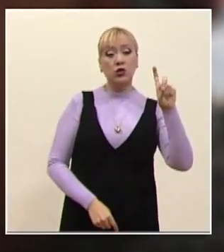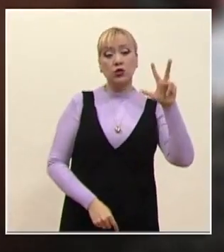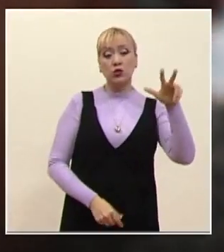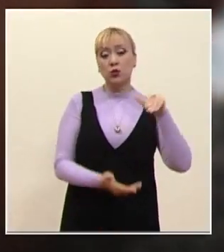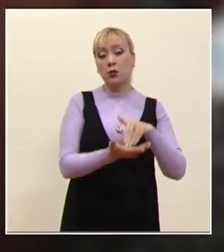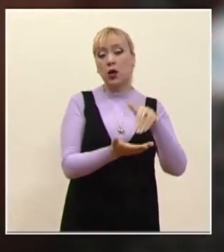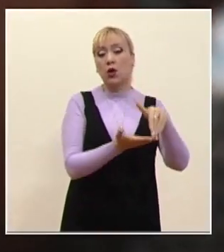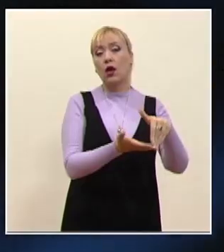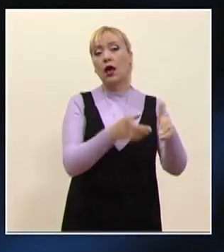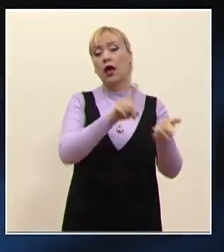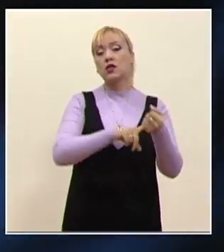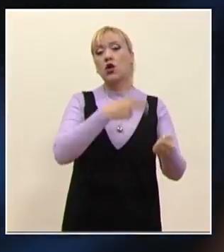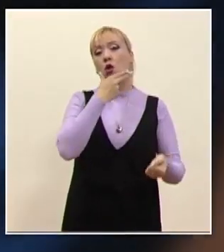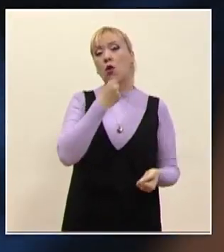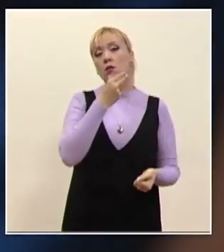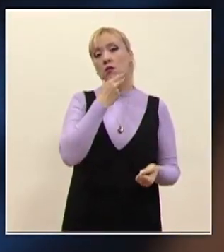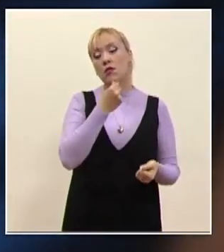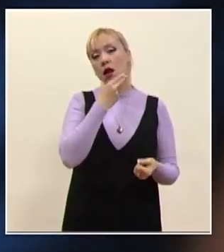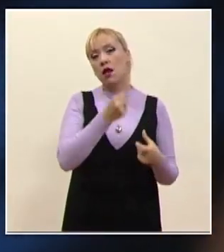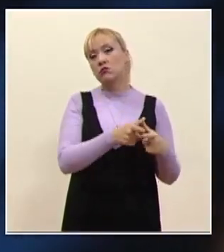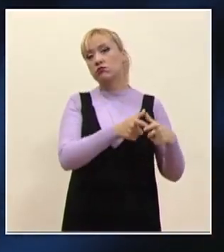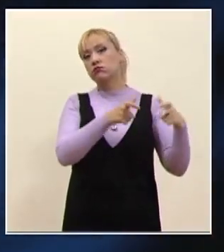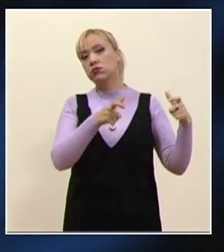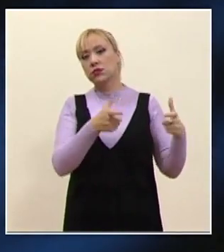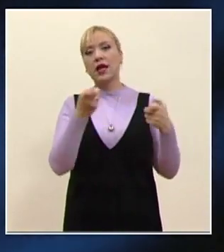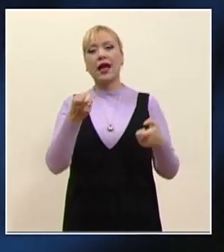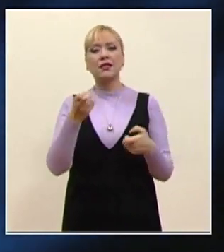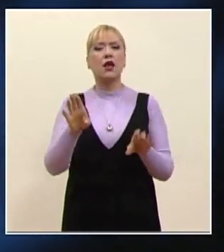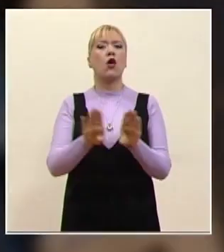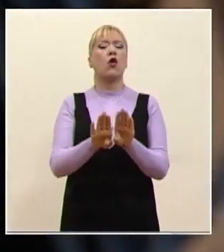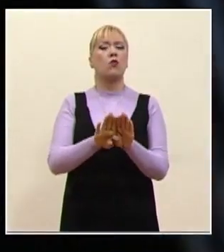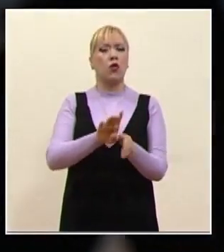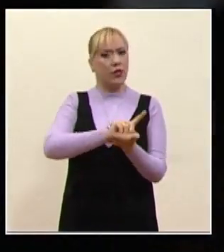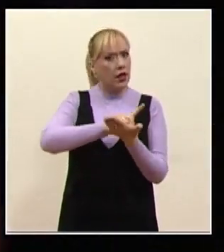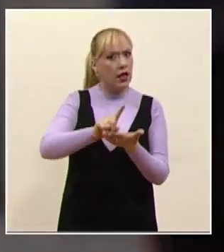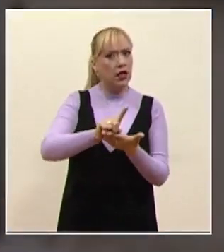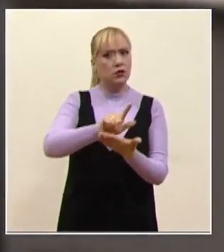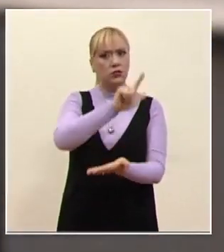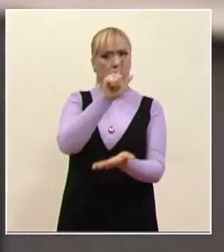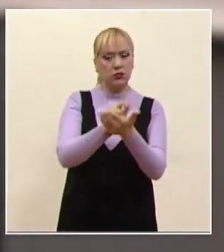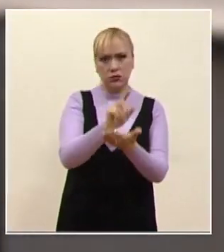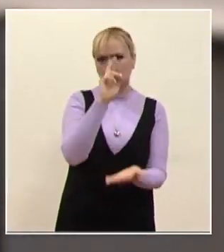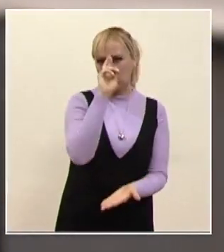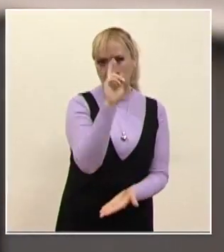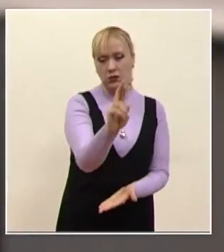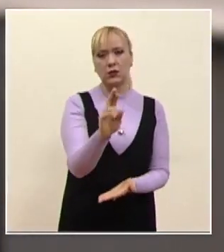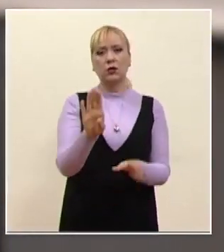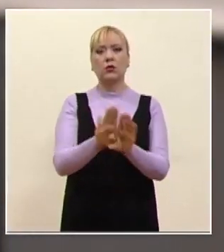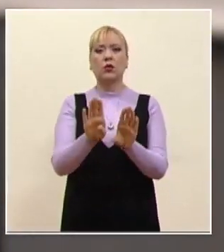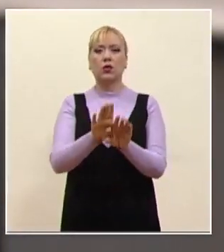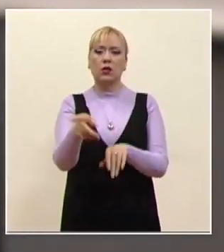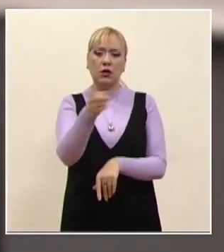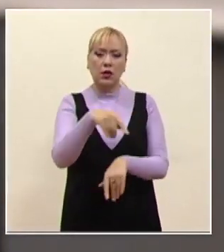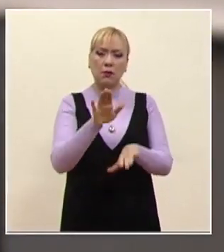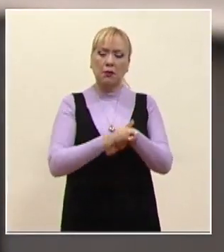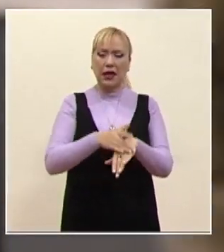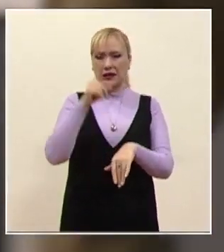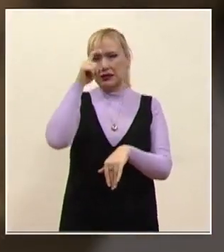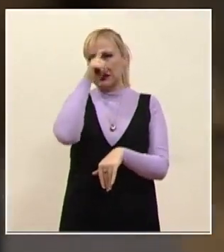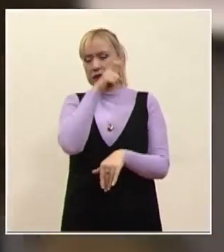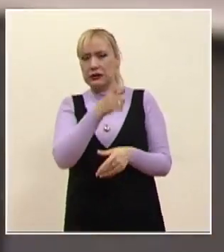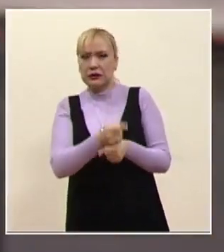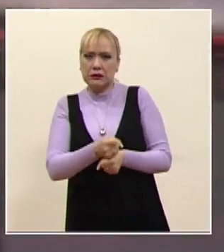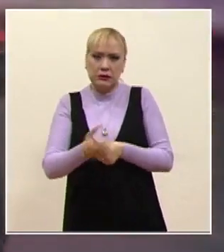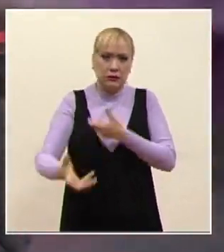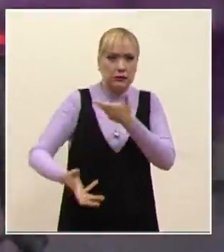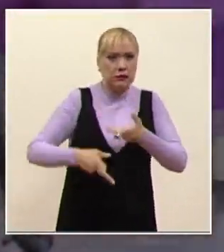son hombres. Durante un foro sobre capacidad jurídica y vulnerabilidad, organizado por la Corte, especialistas advirtieron